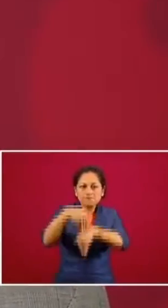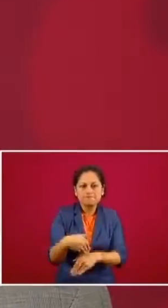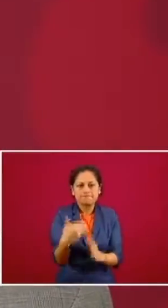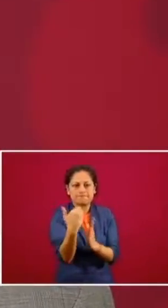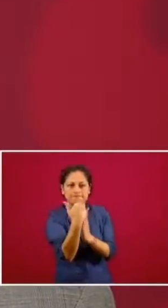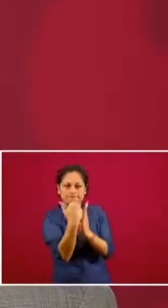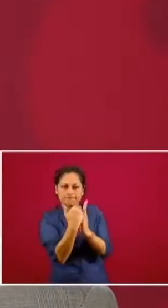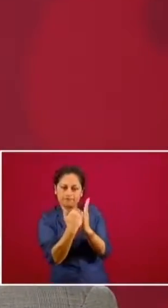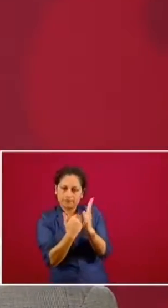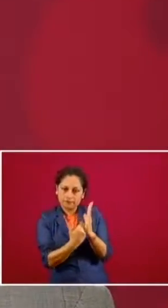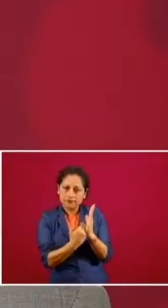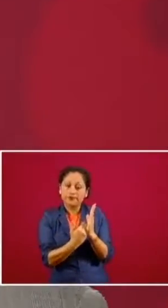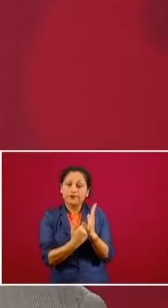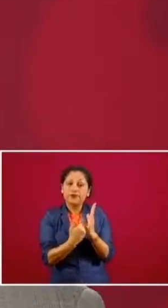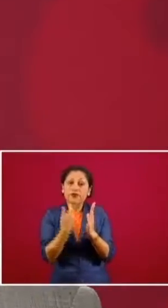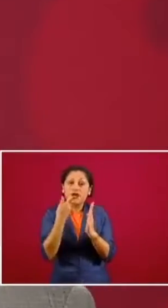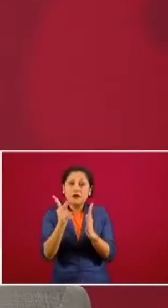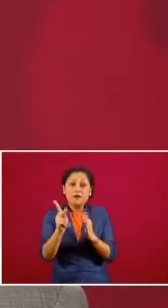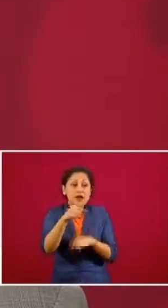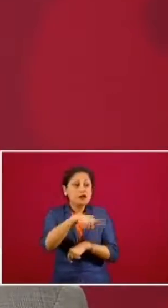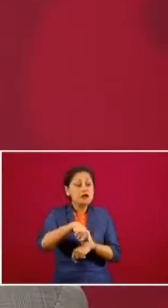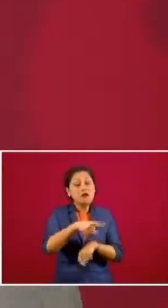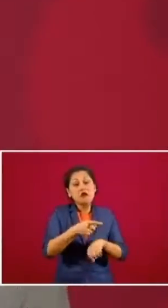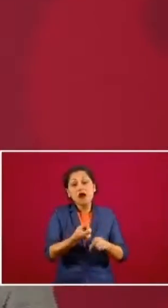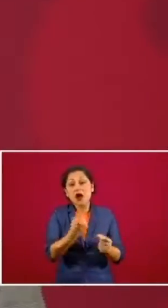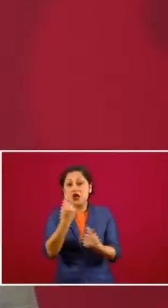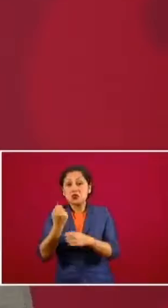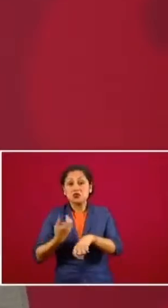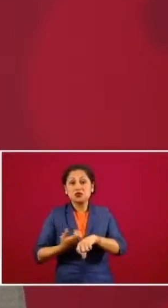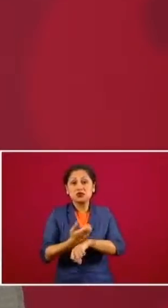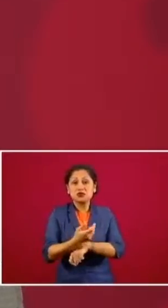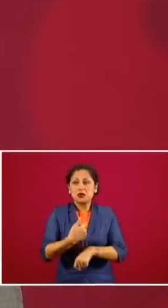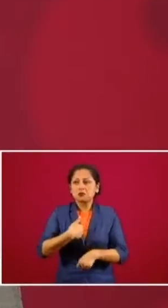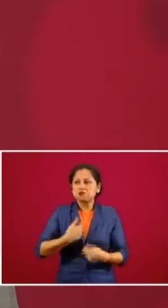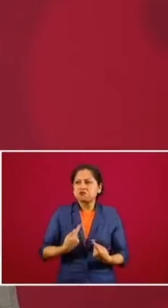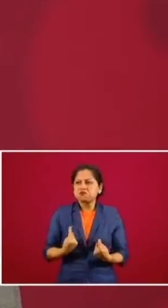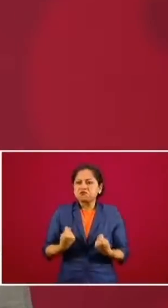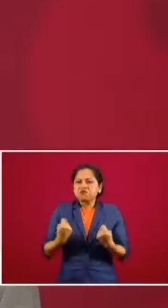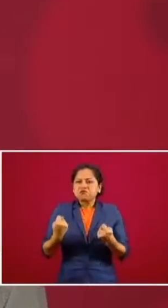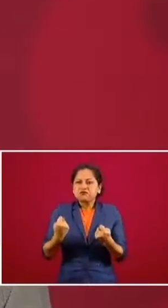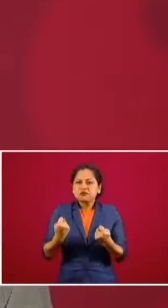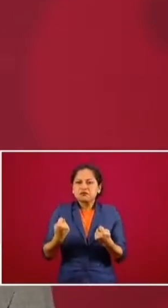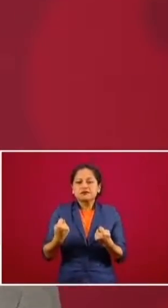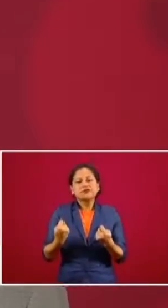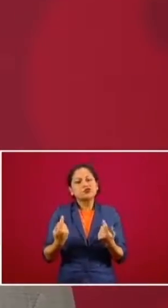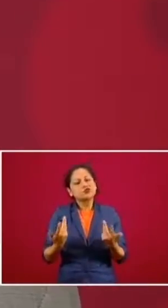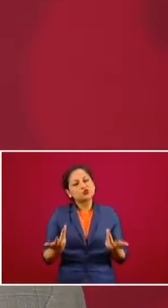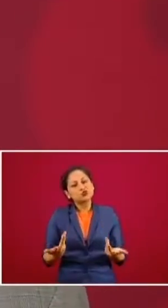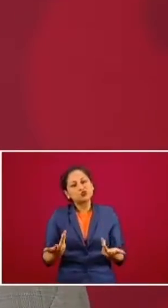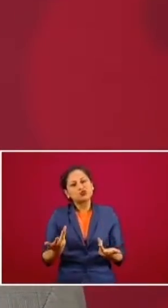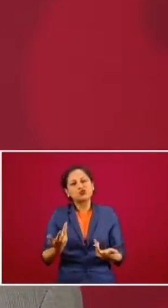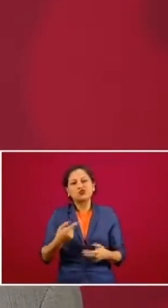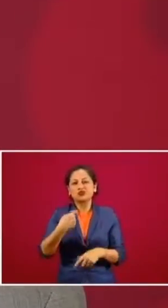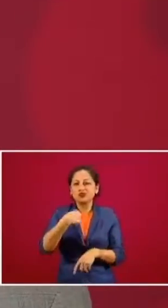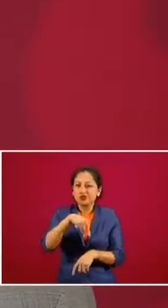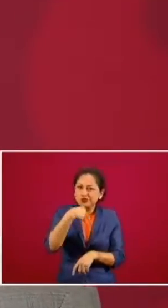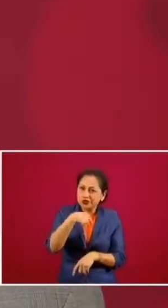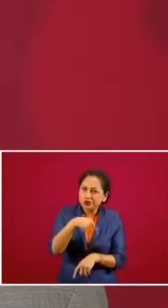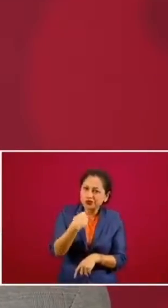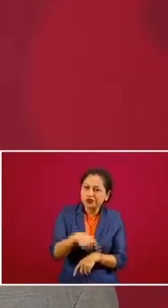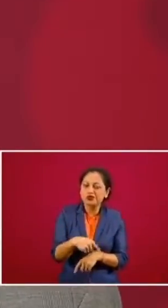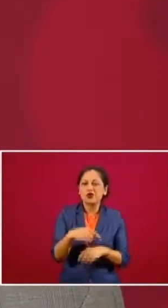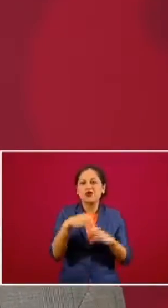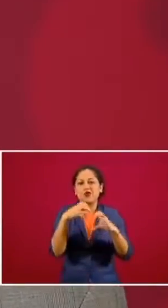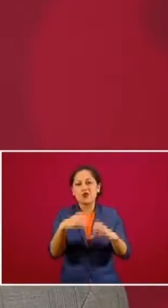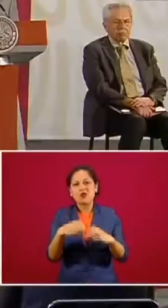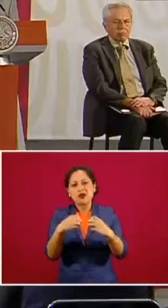lo que se proyecta, va a aumentar la transmisión y podría ser imposible, inviable, no recomendable